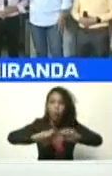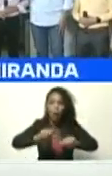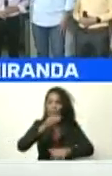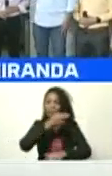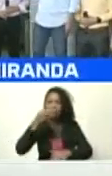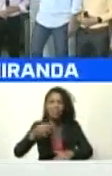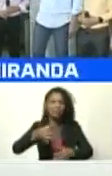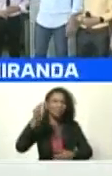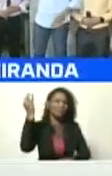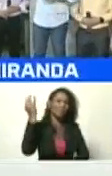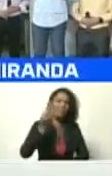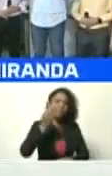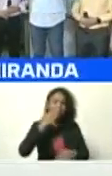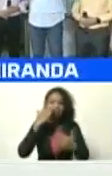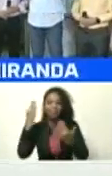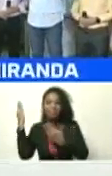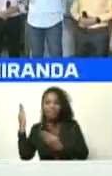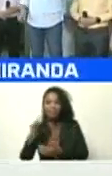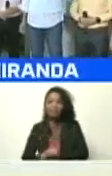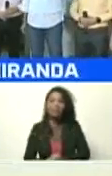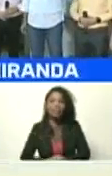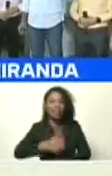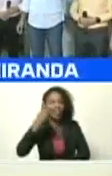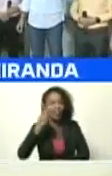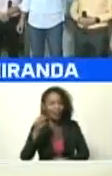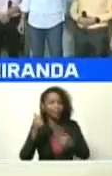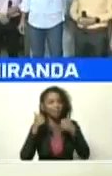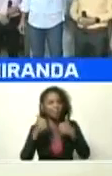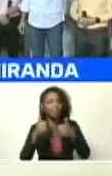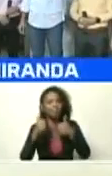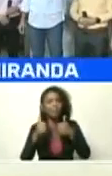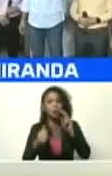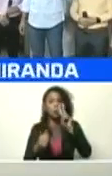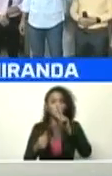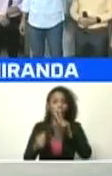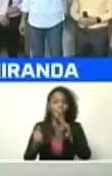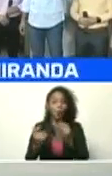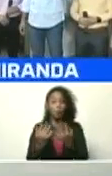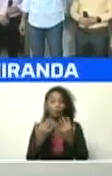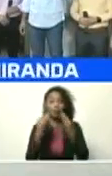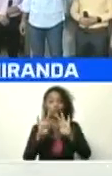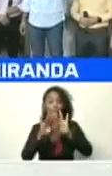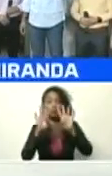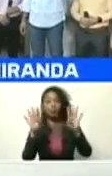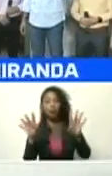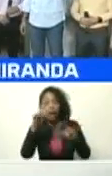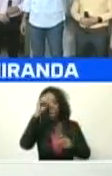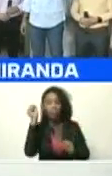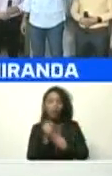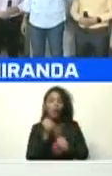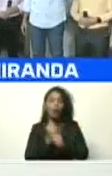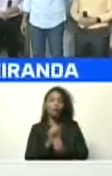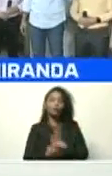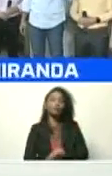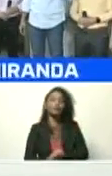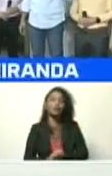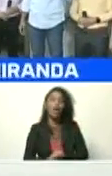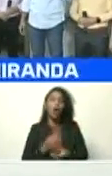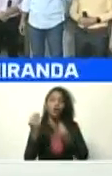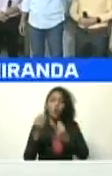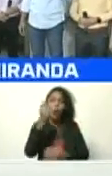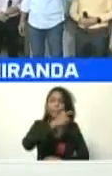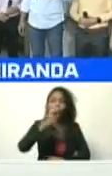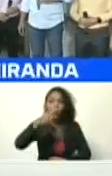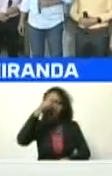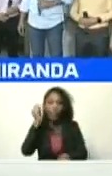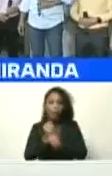Extraordinario, de verdad. De verdad es extraordinario. Ver cómo brilla y florece el trabajo. Y cómo la gente a través del trabajo